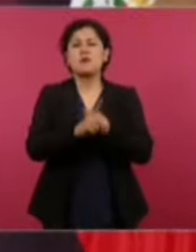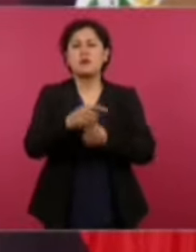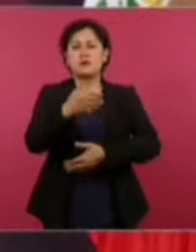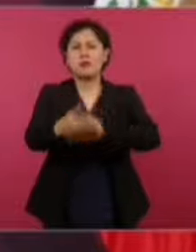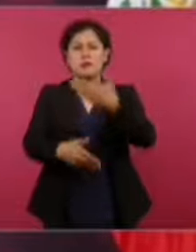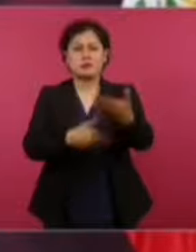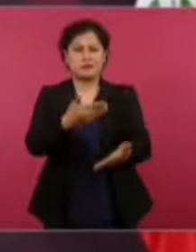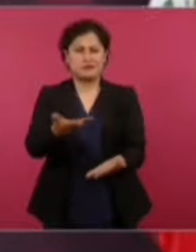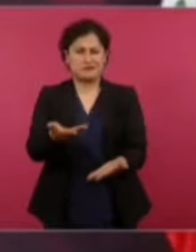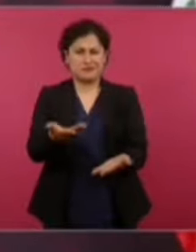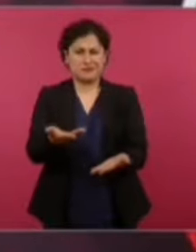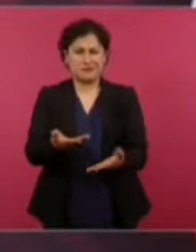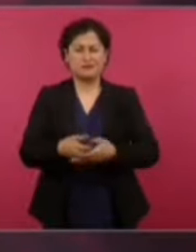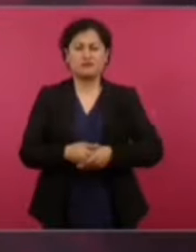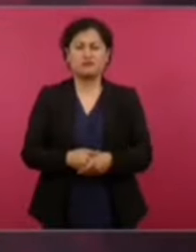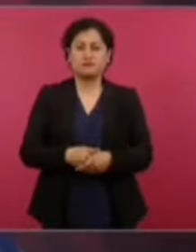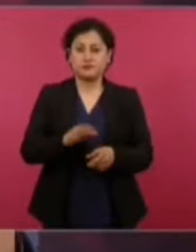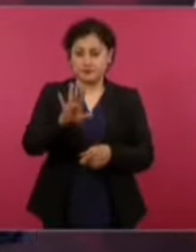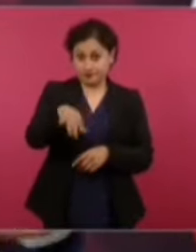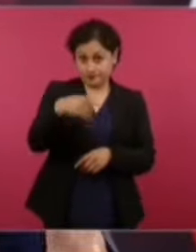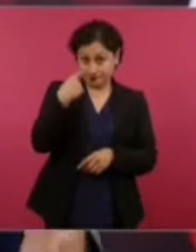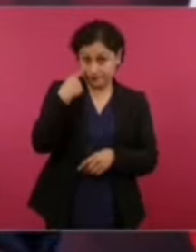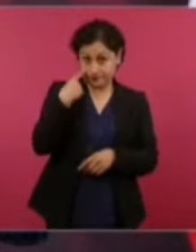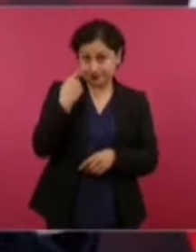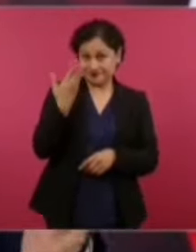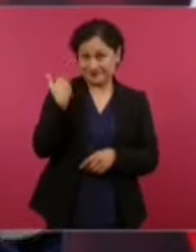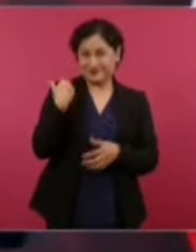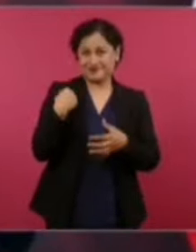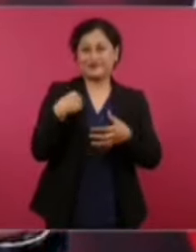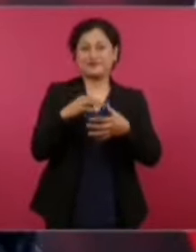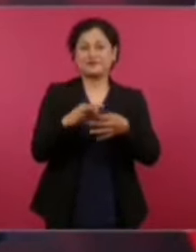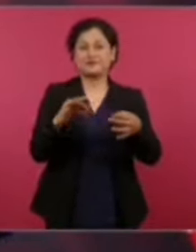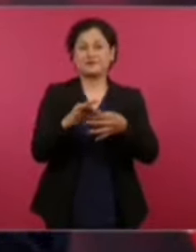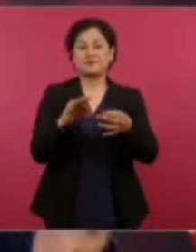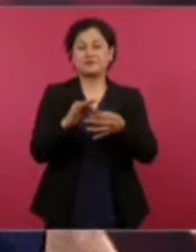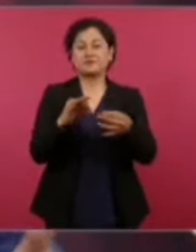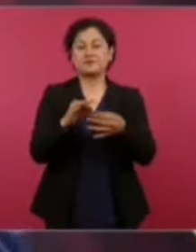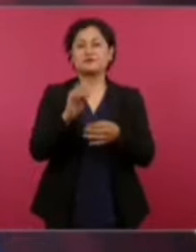Nos robaron la elección presidencial del 2006.